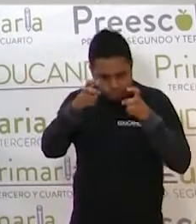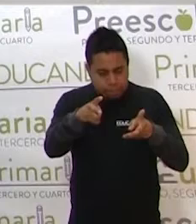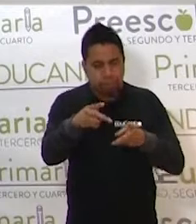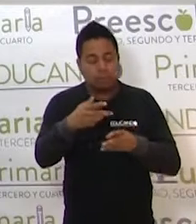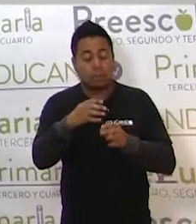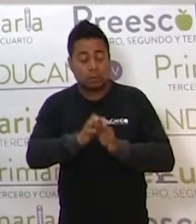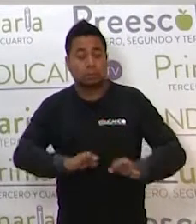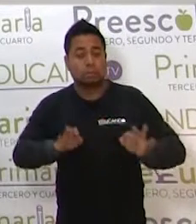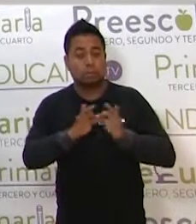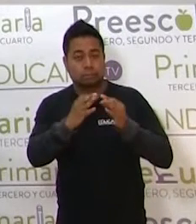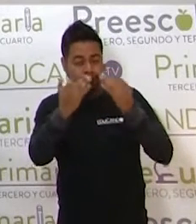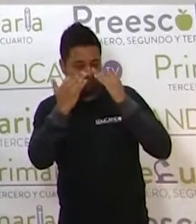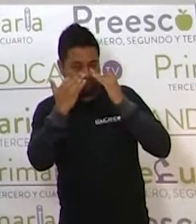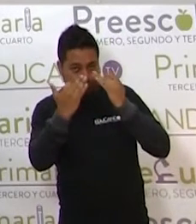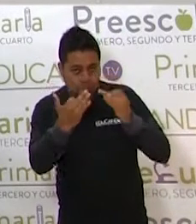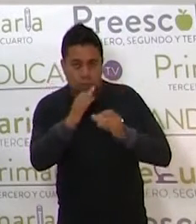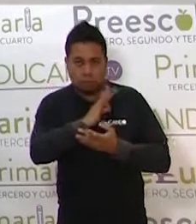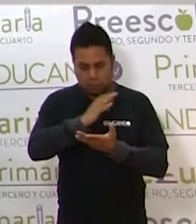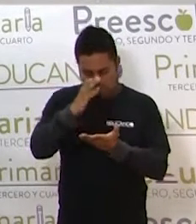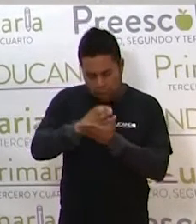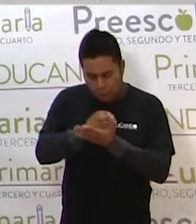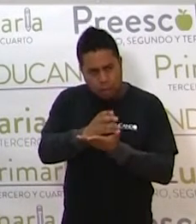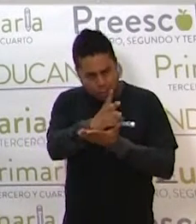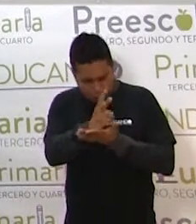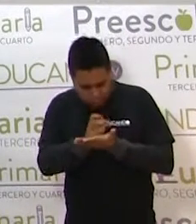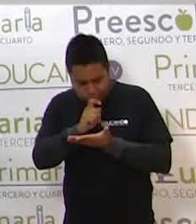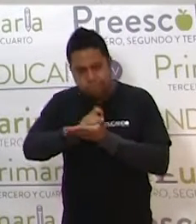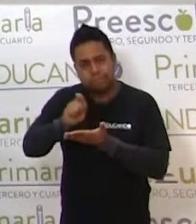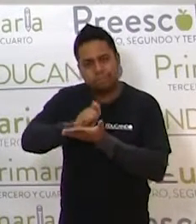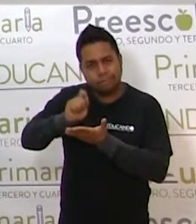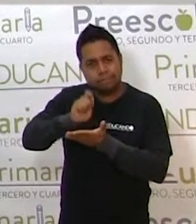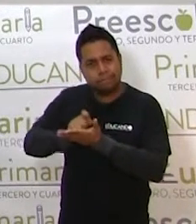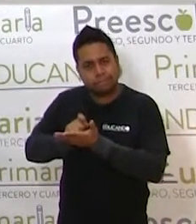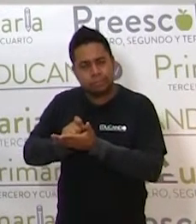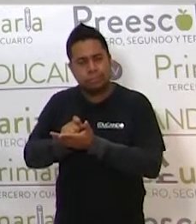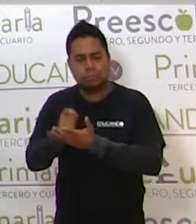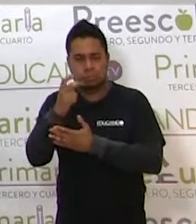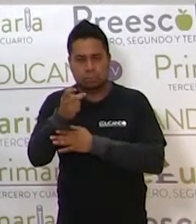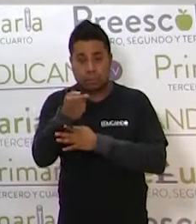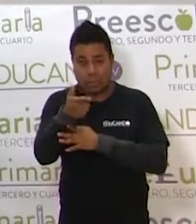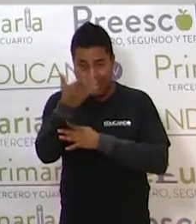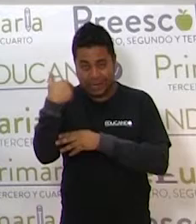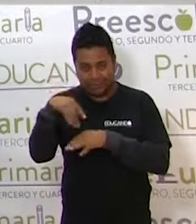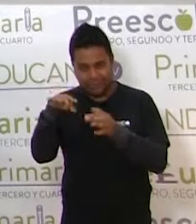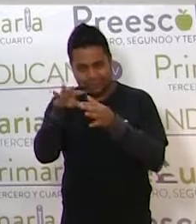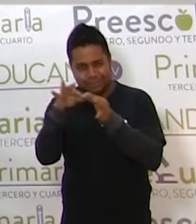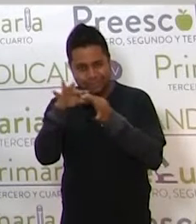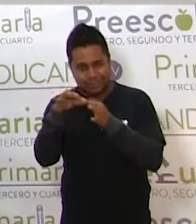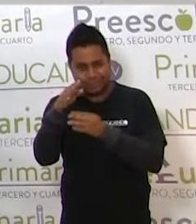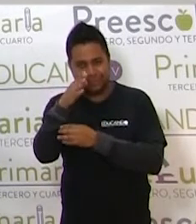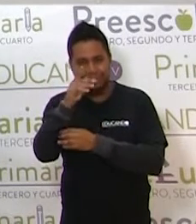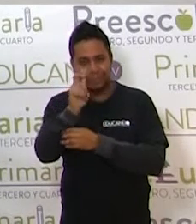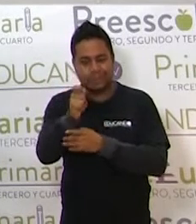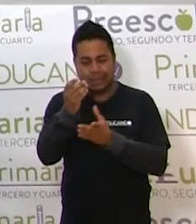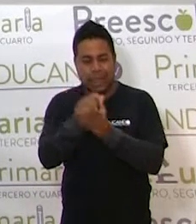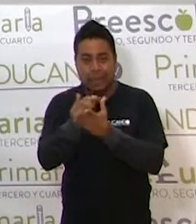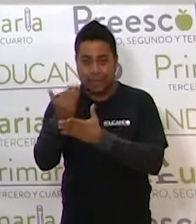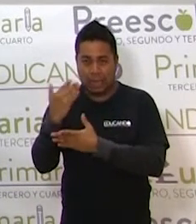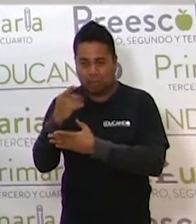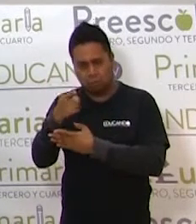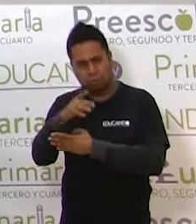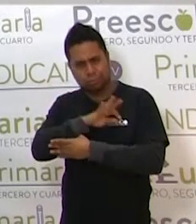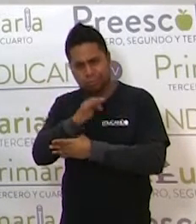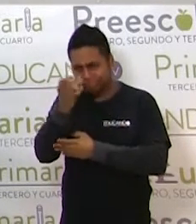y realizando lo copiando lo en tu libreta y con los con los conocimientos que ya tienes de la sesión anterior puedes ir